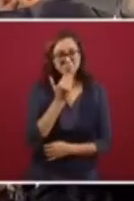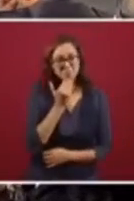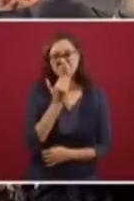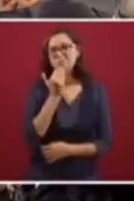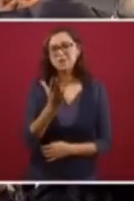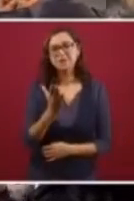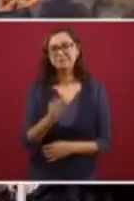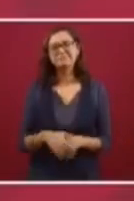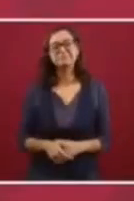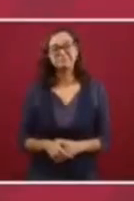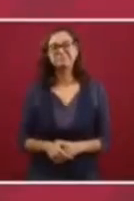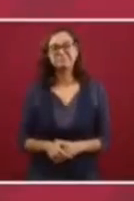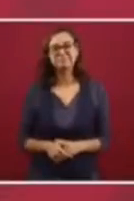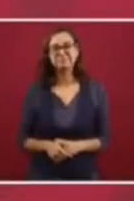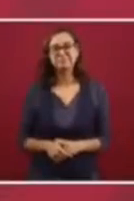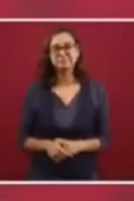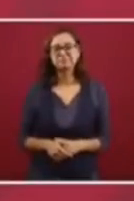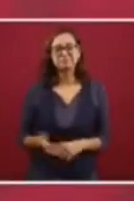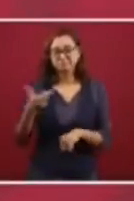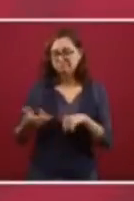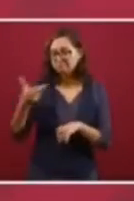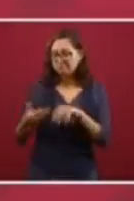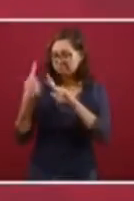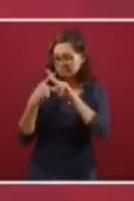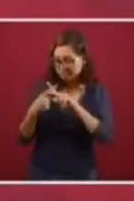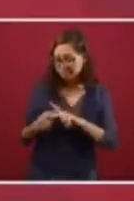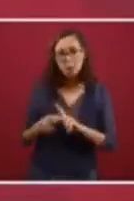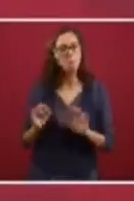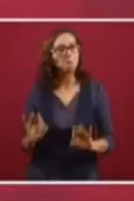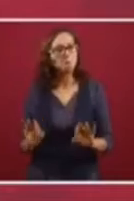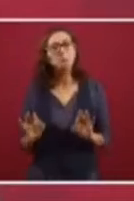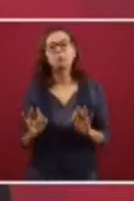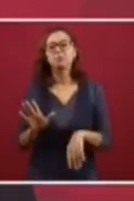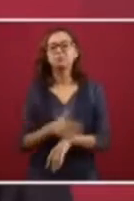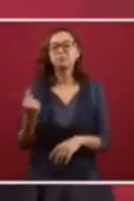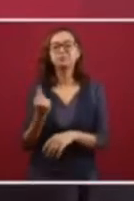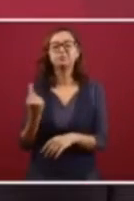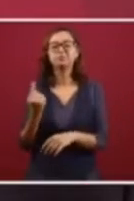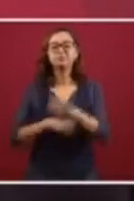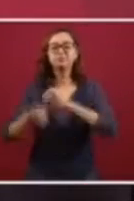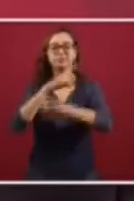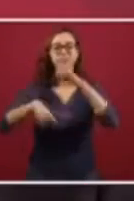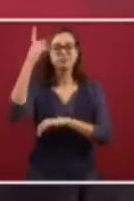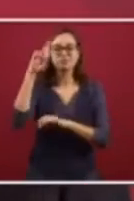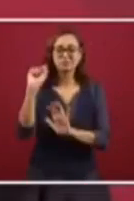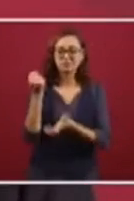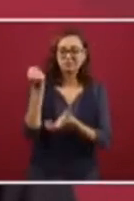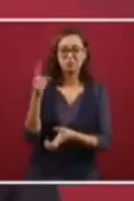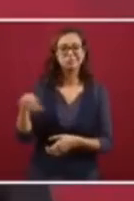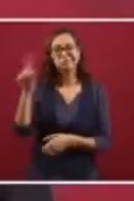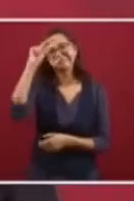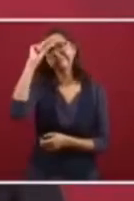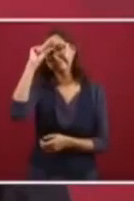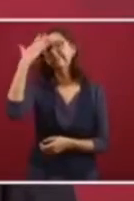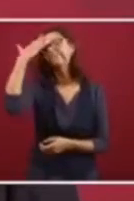de esta operación porque los inversionistas están muy